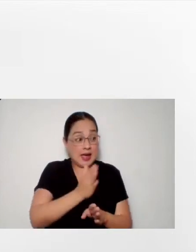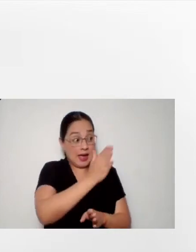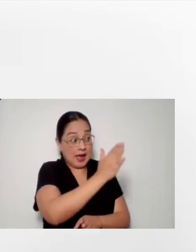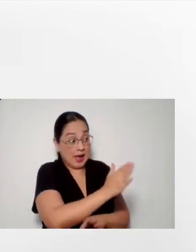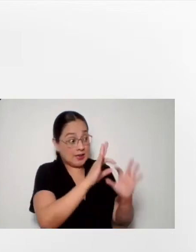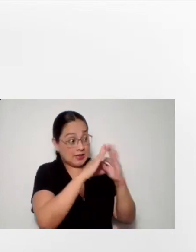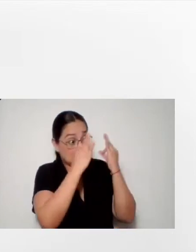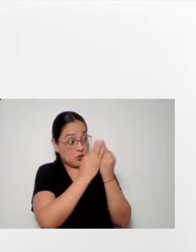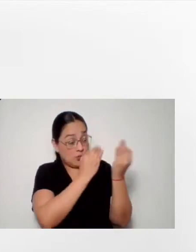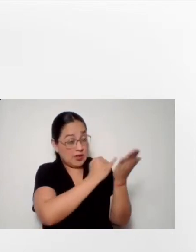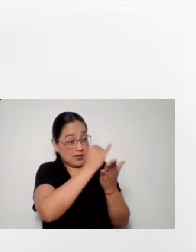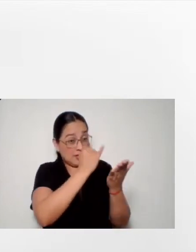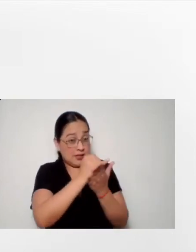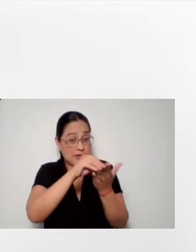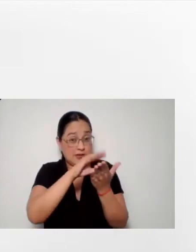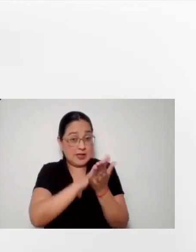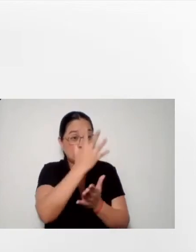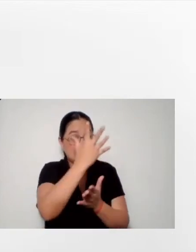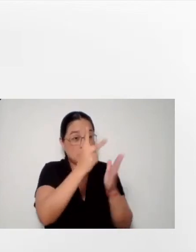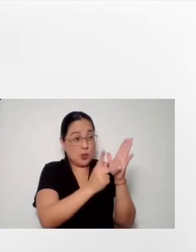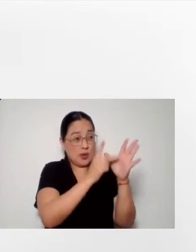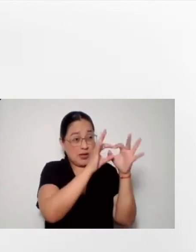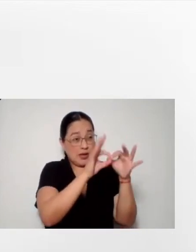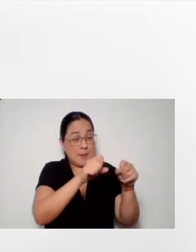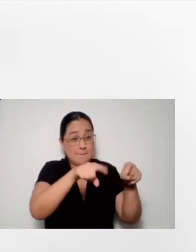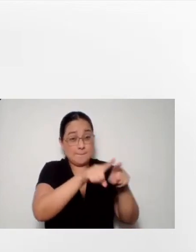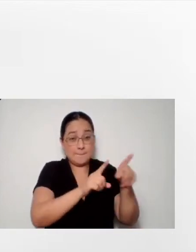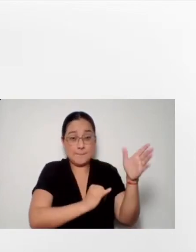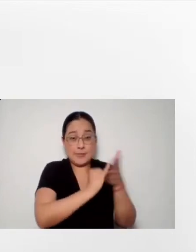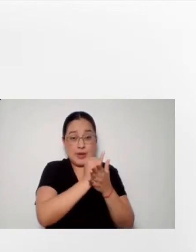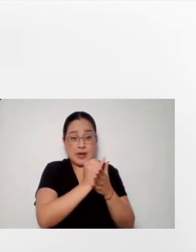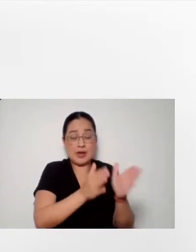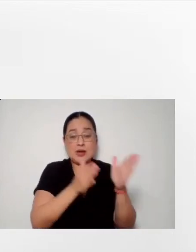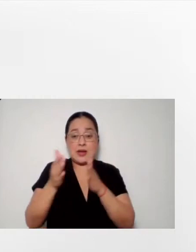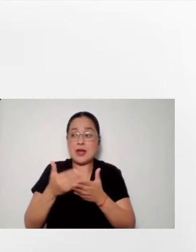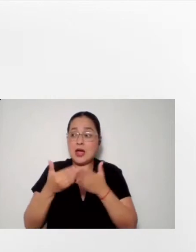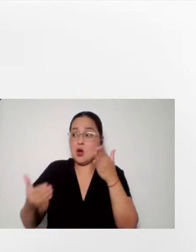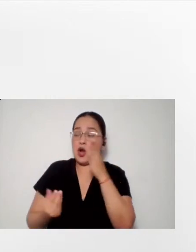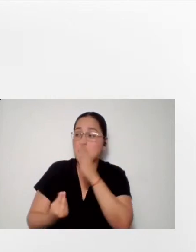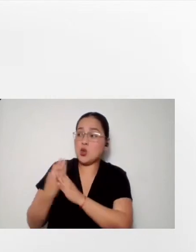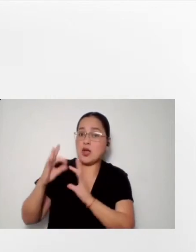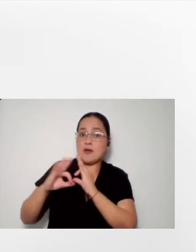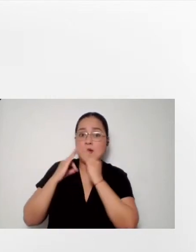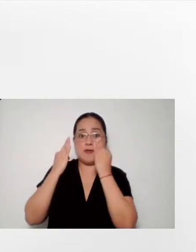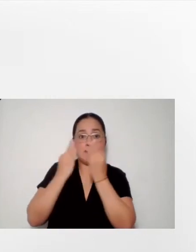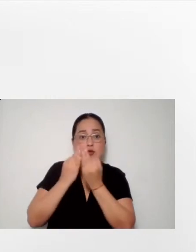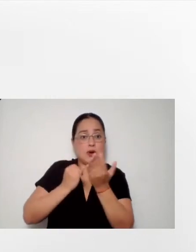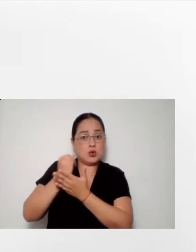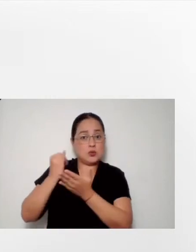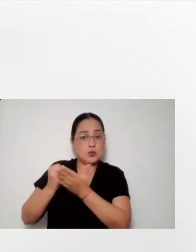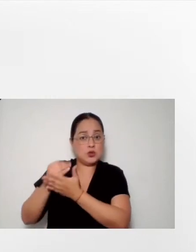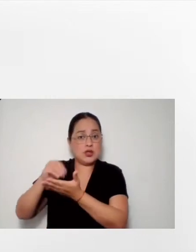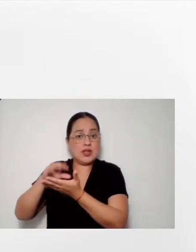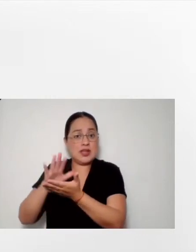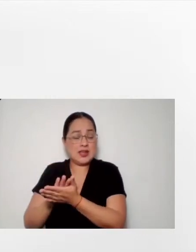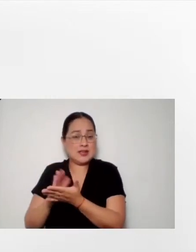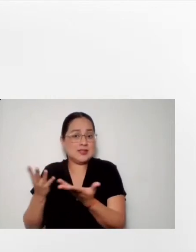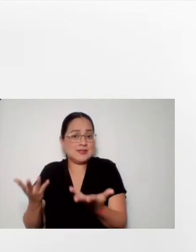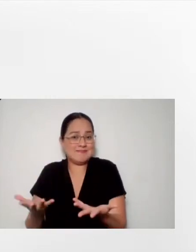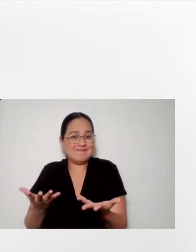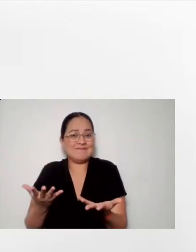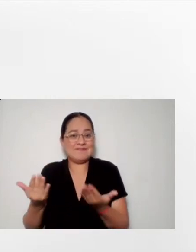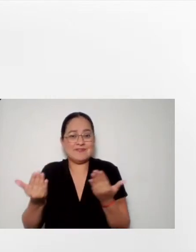teníamos tradicionalmente a un modelo de jurisprudencia en el que ya estamos insertándonos